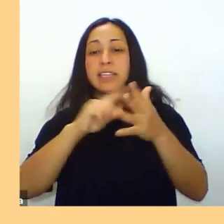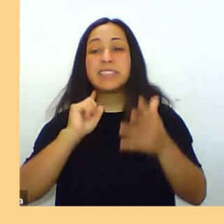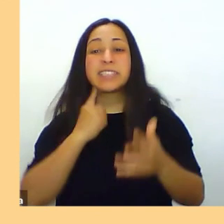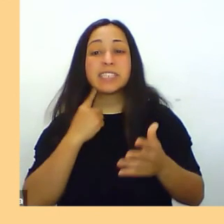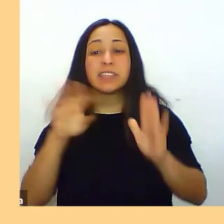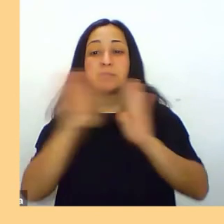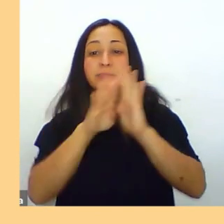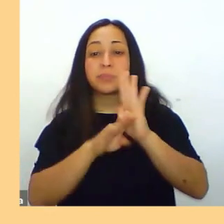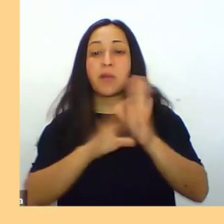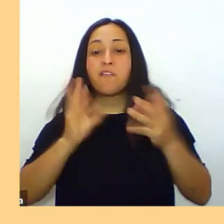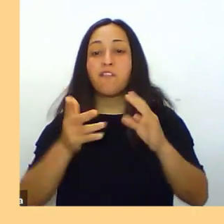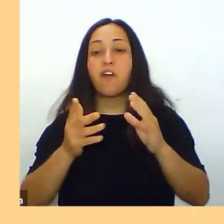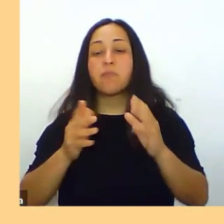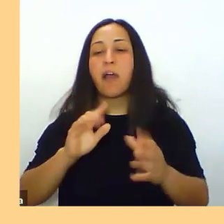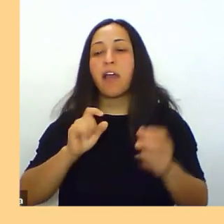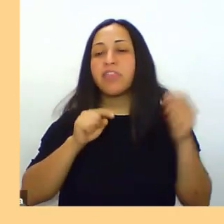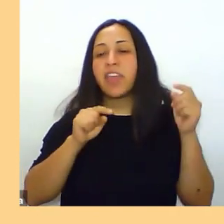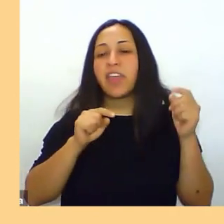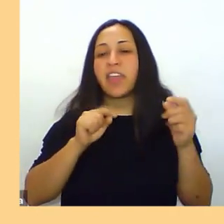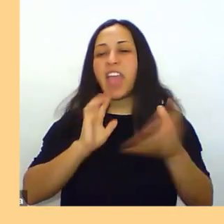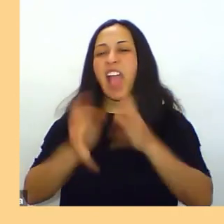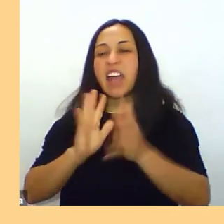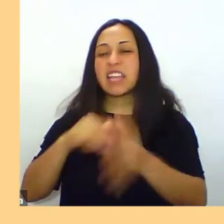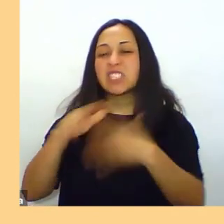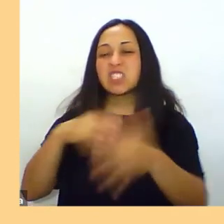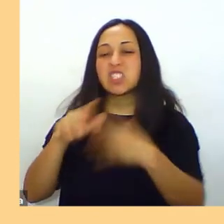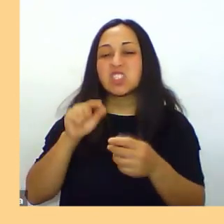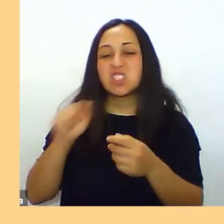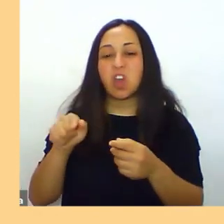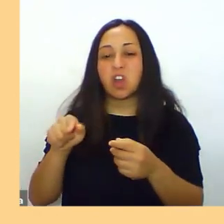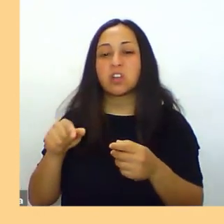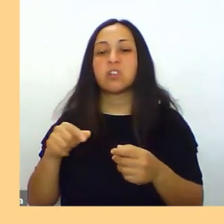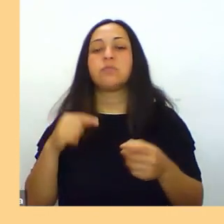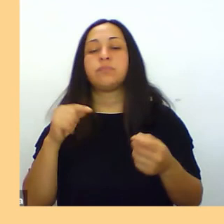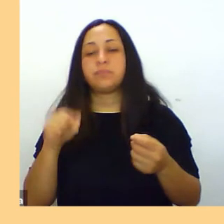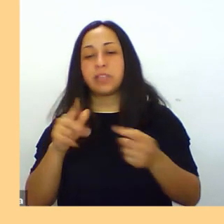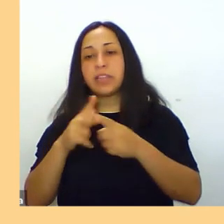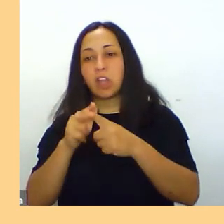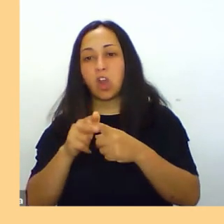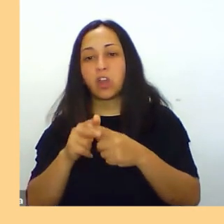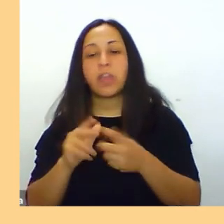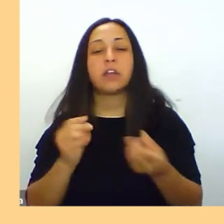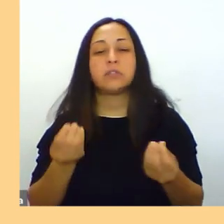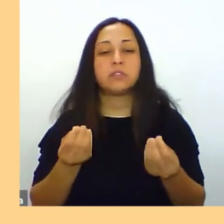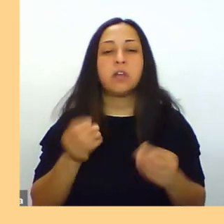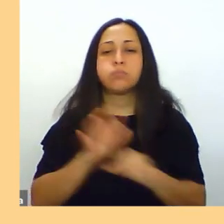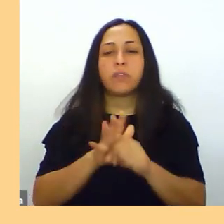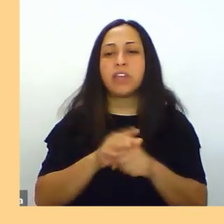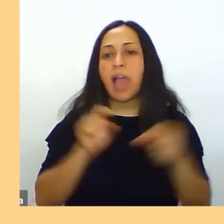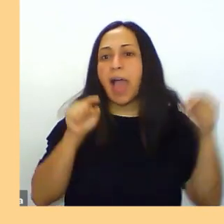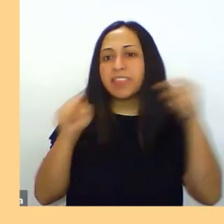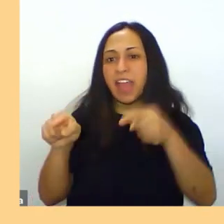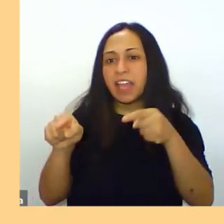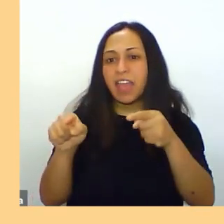de agresión contra las mujeres a través de las tecnologías. Esta es una clasificación de tipos de ataques que